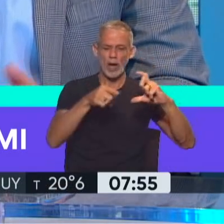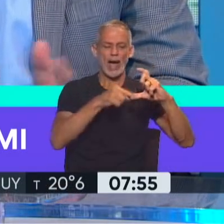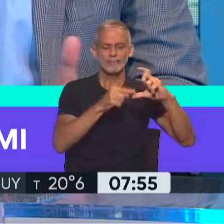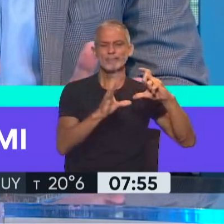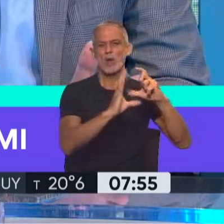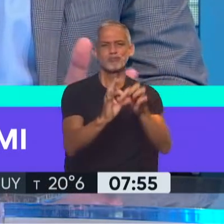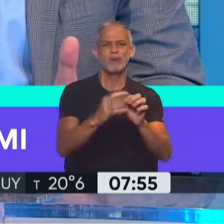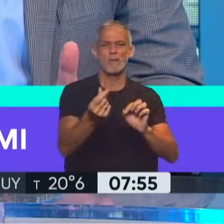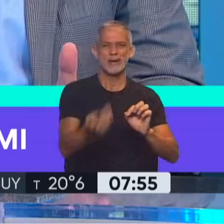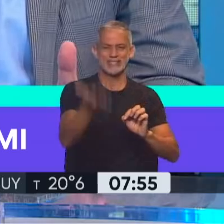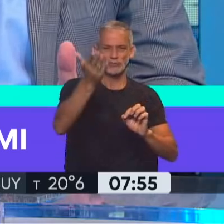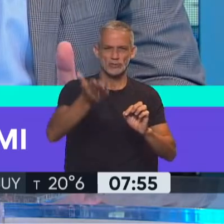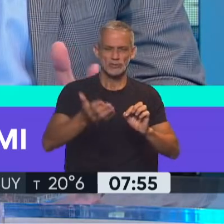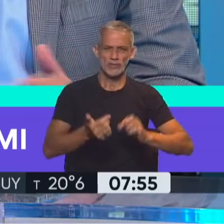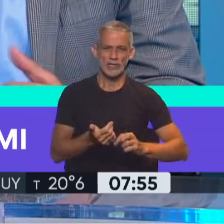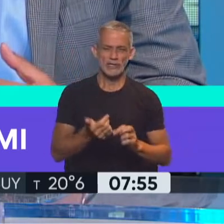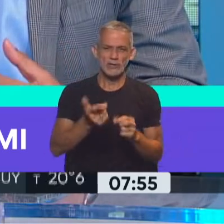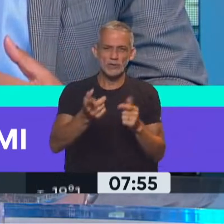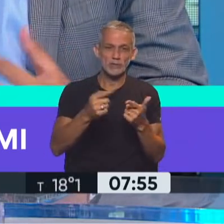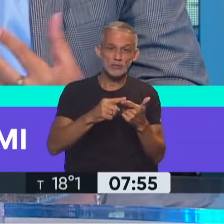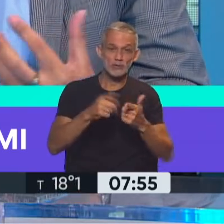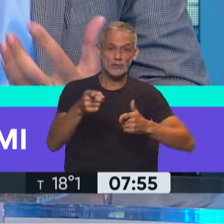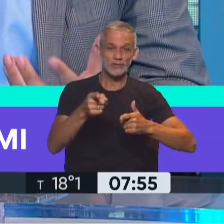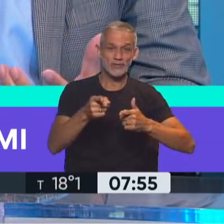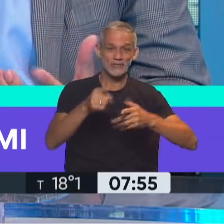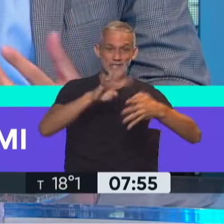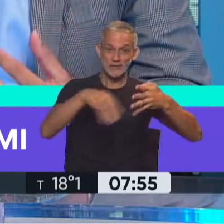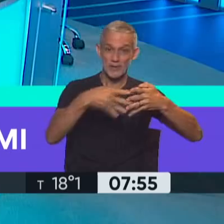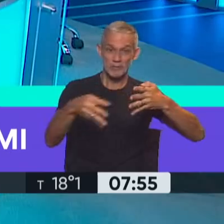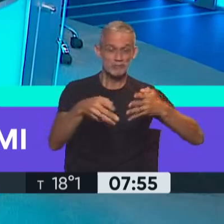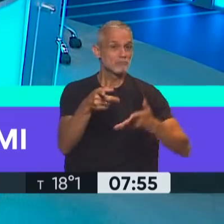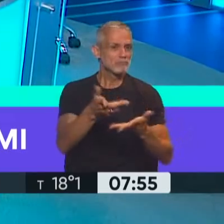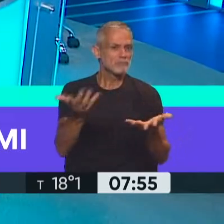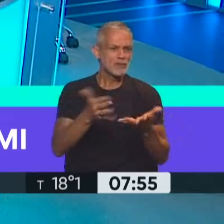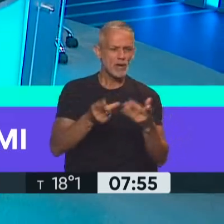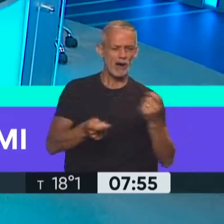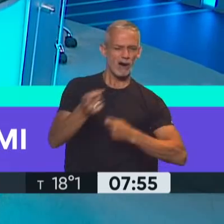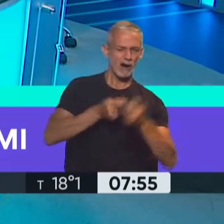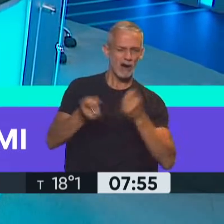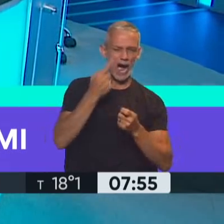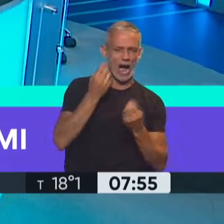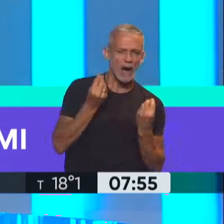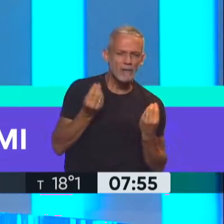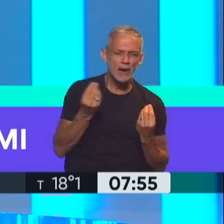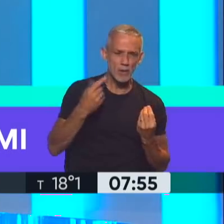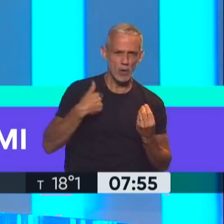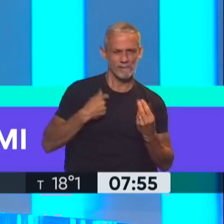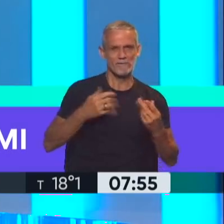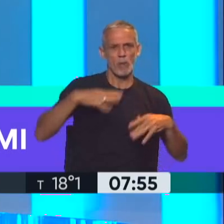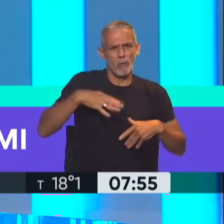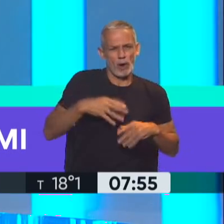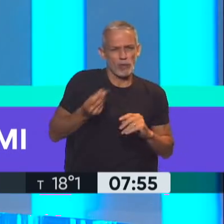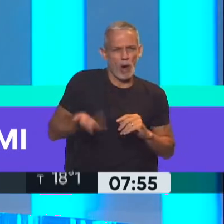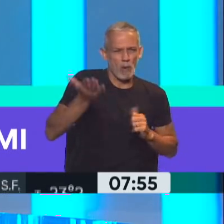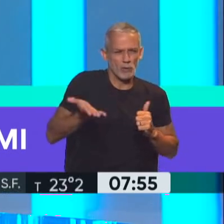y por último y no menos importante está todo el esquema el activo de expectativas de que me cubro por las